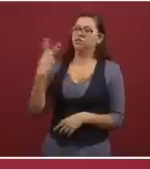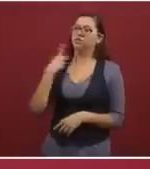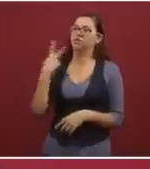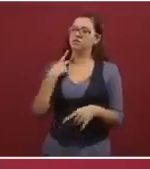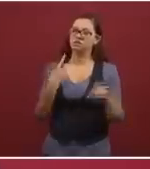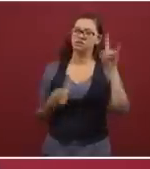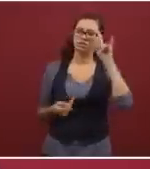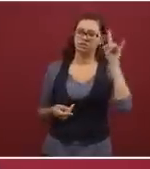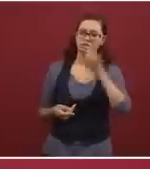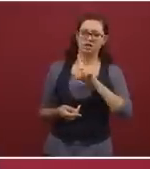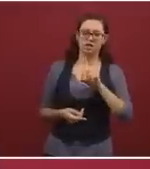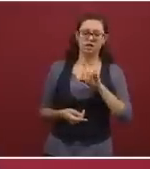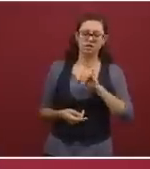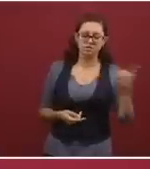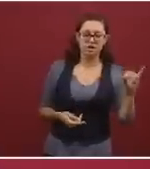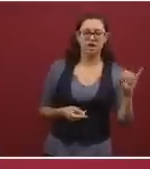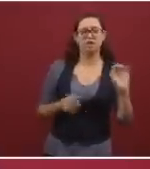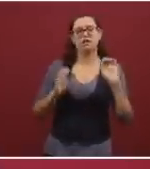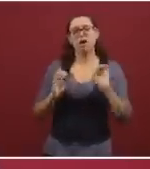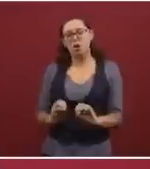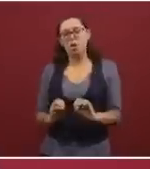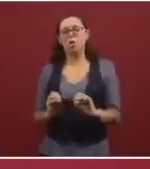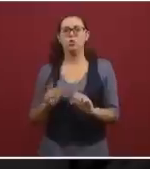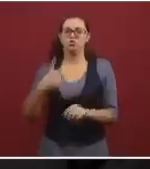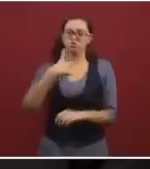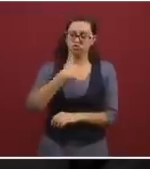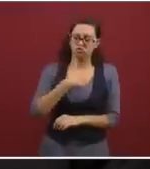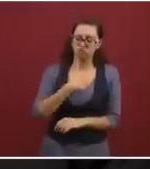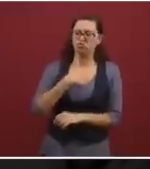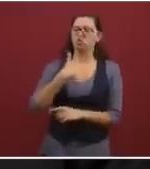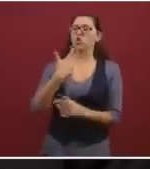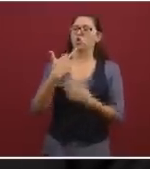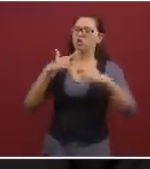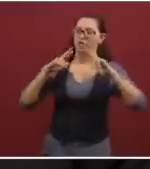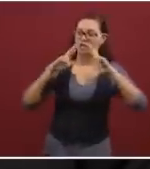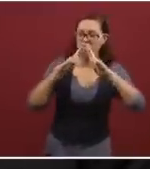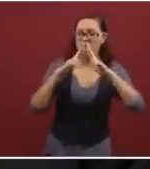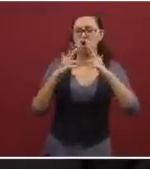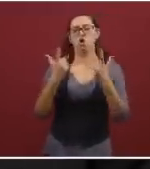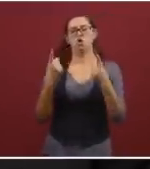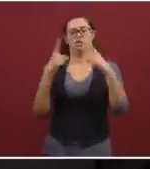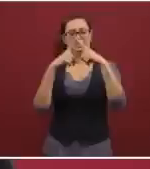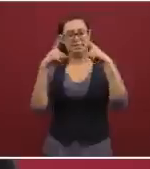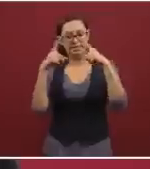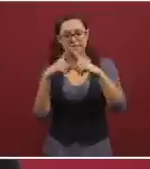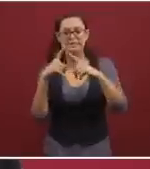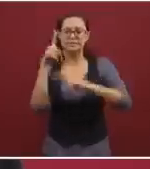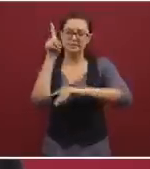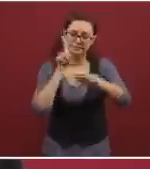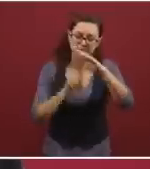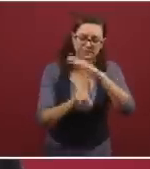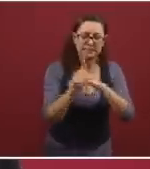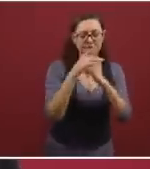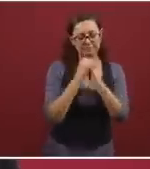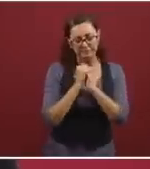o que son religiosos y que van al templo y que van a las iglesias